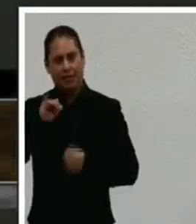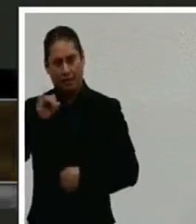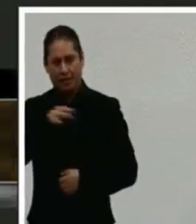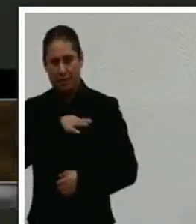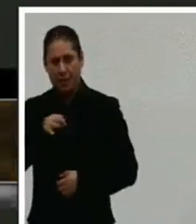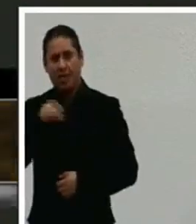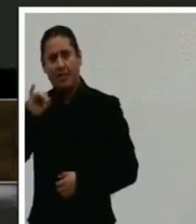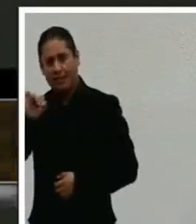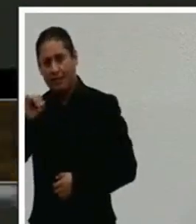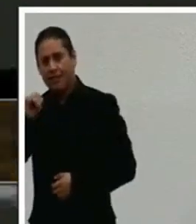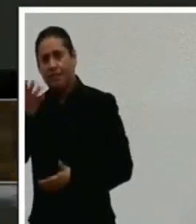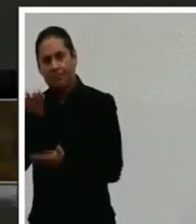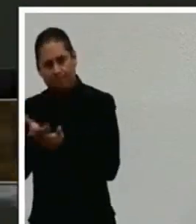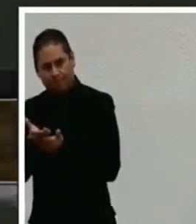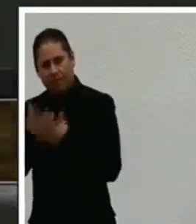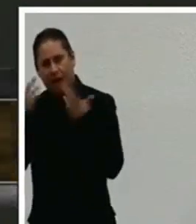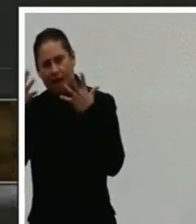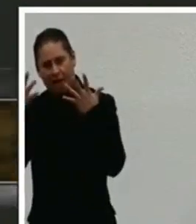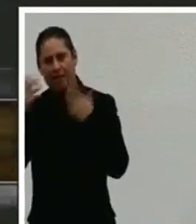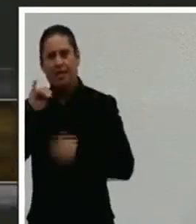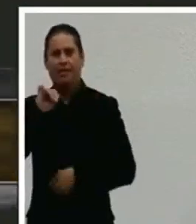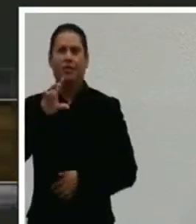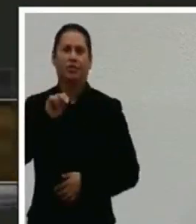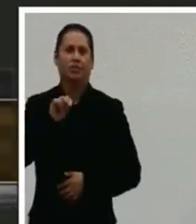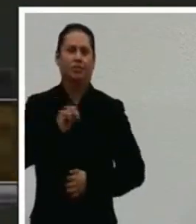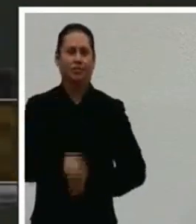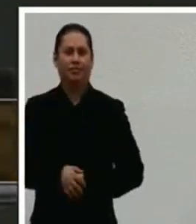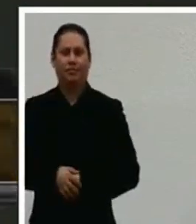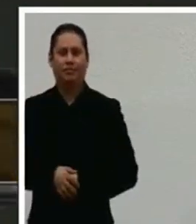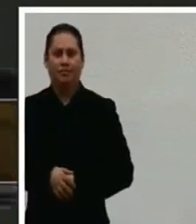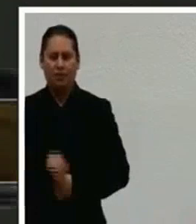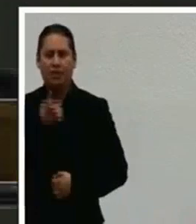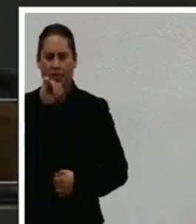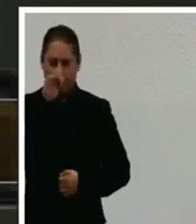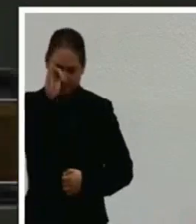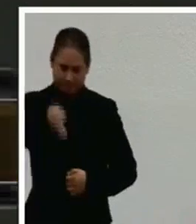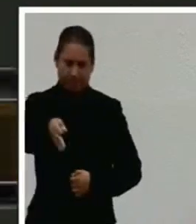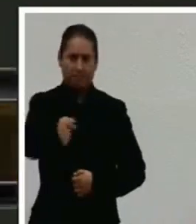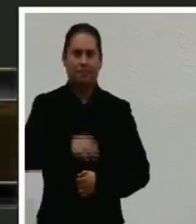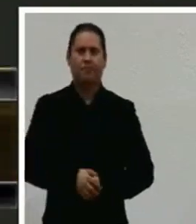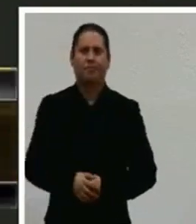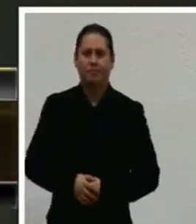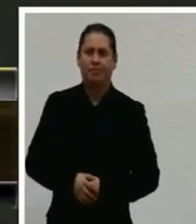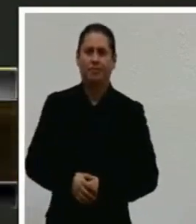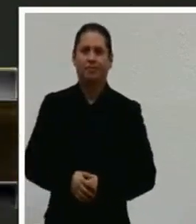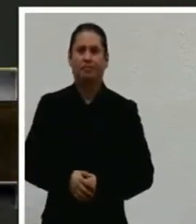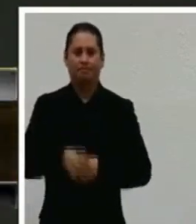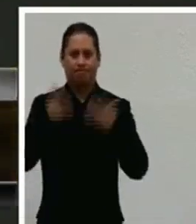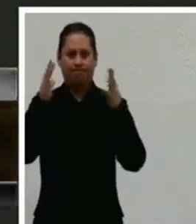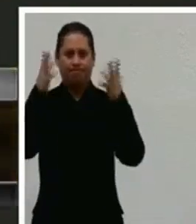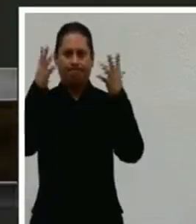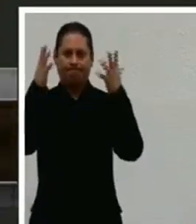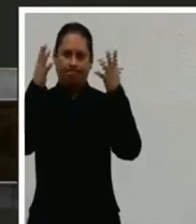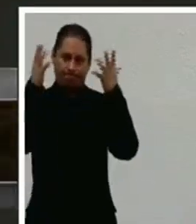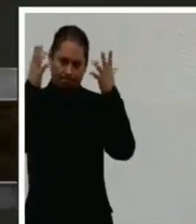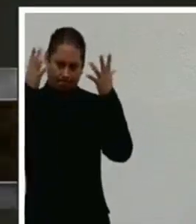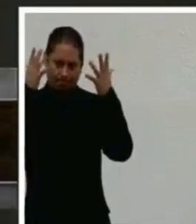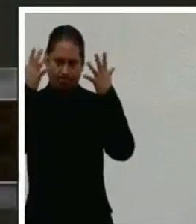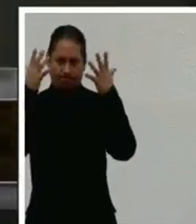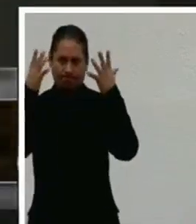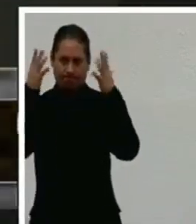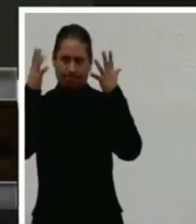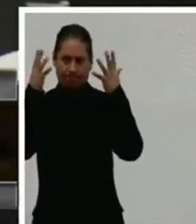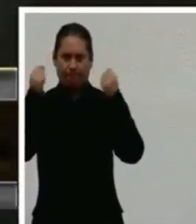concede, dedicarles un minuto de aplausos a todas esas personas. Concedido, diputada. Muchísimas gracias.